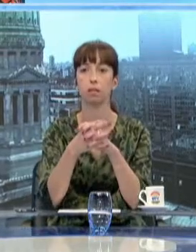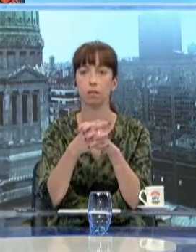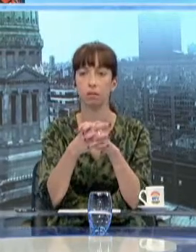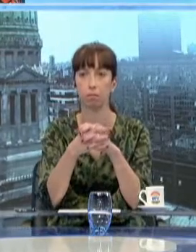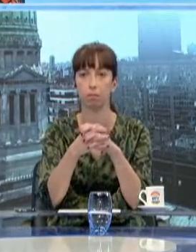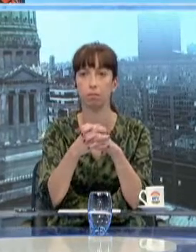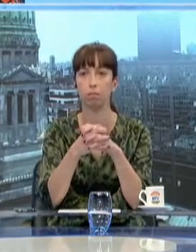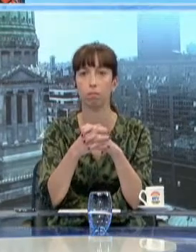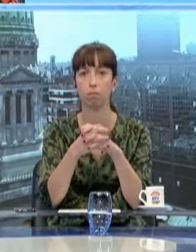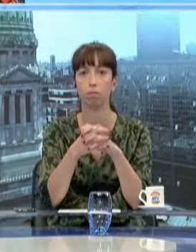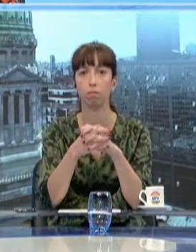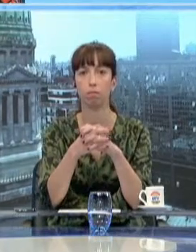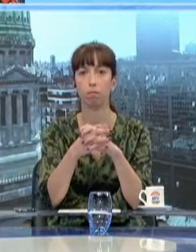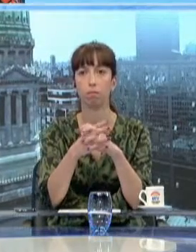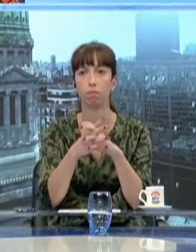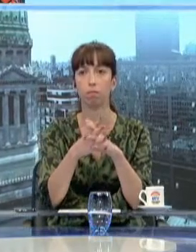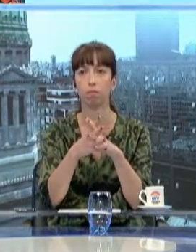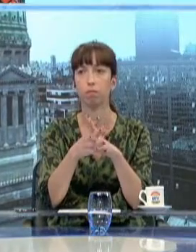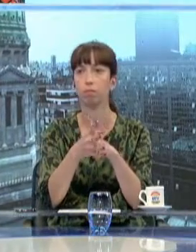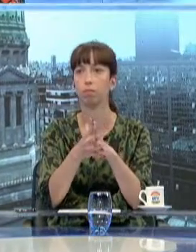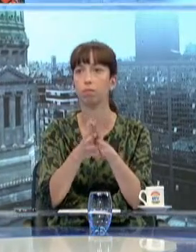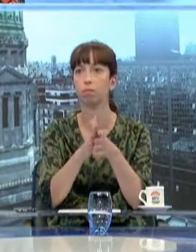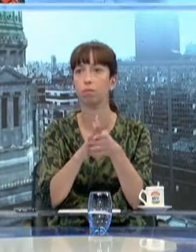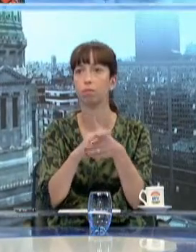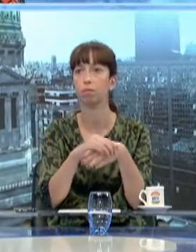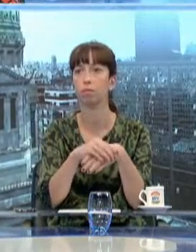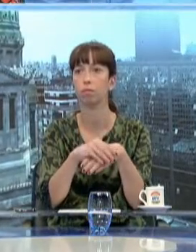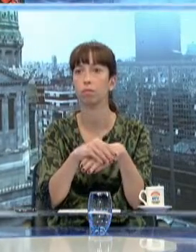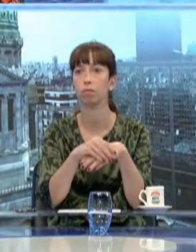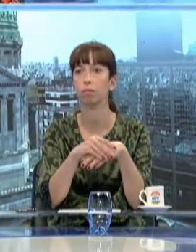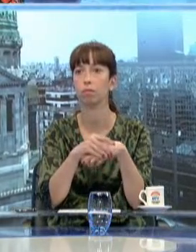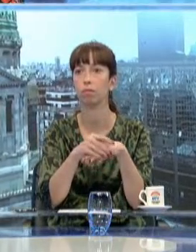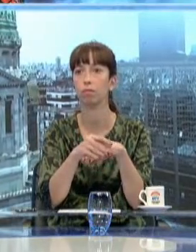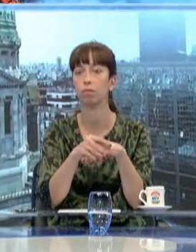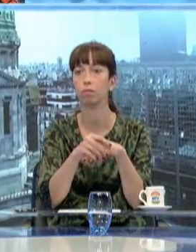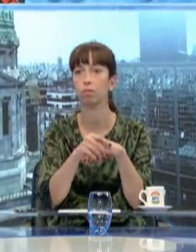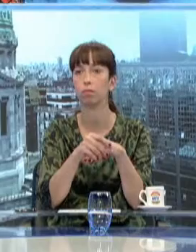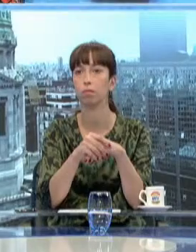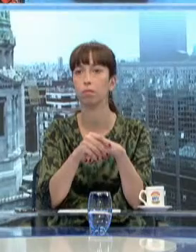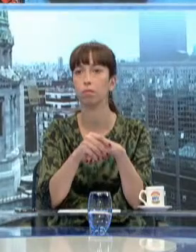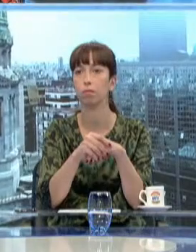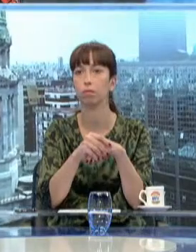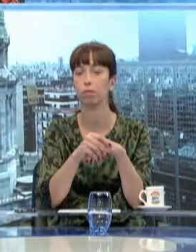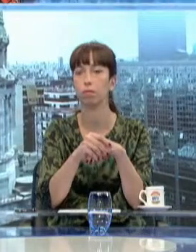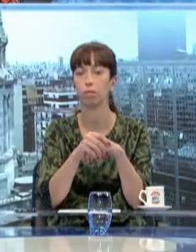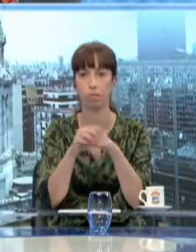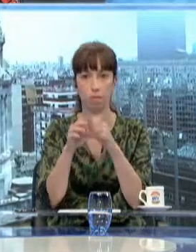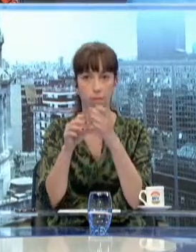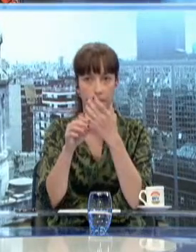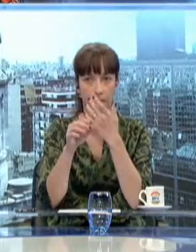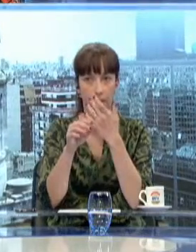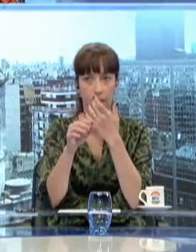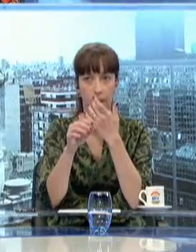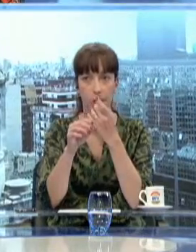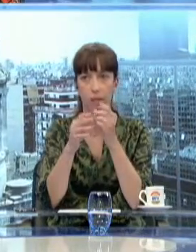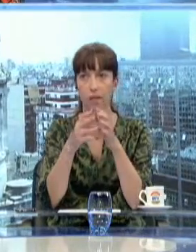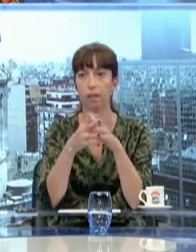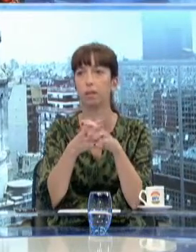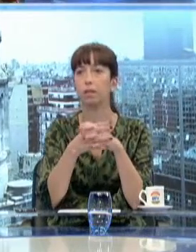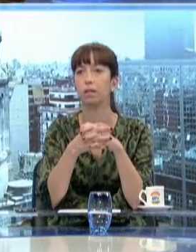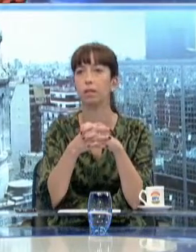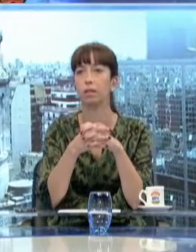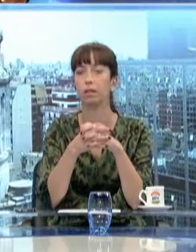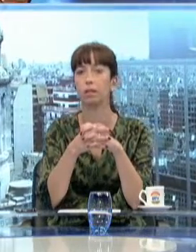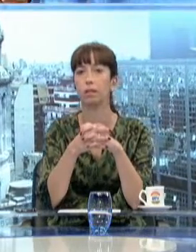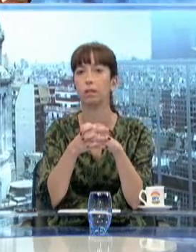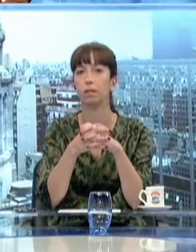una propensión a favorecer de manera excepcional a la provincia de Buenos Aires en desmedro de las demás. Bueno, en